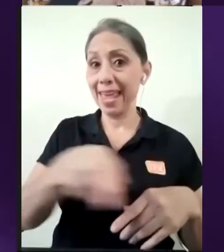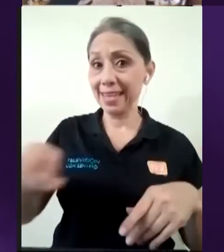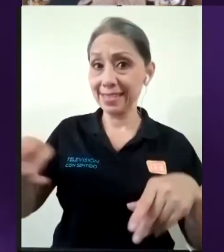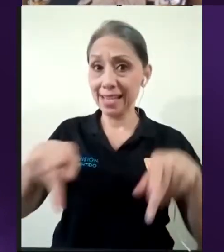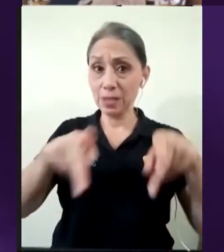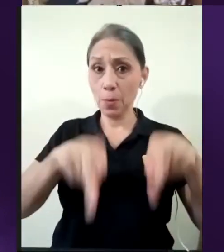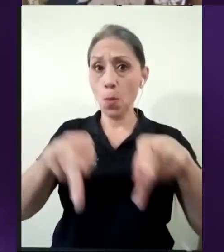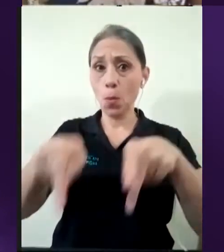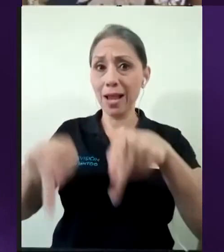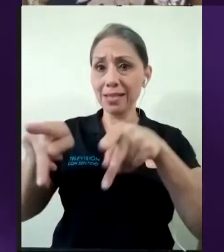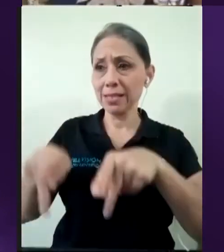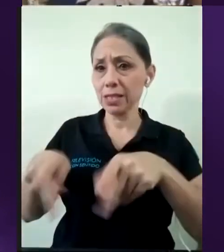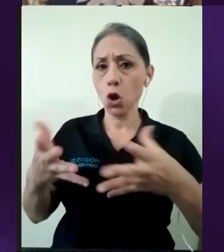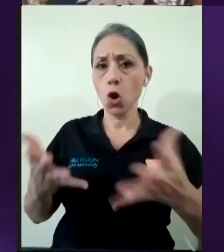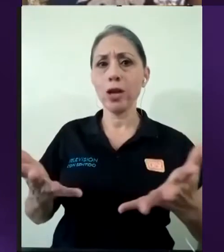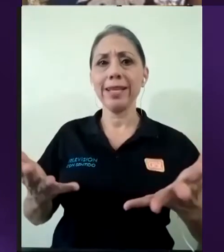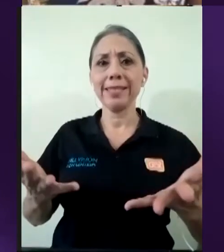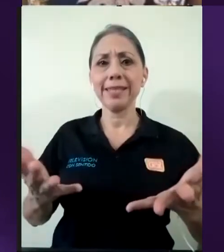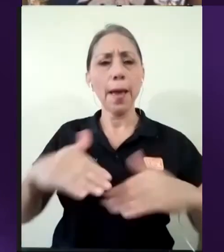de